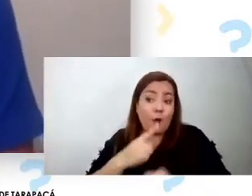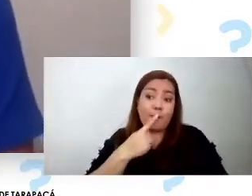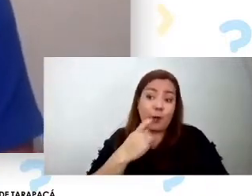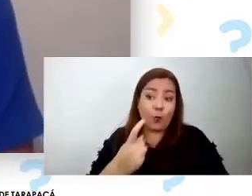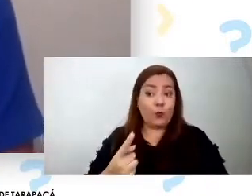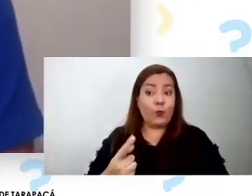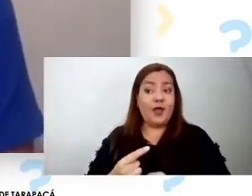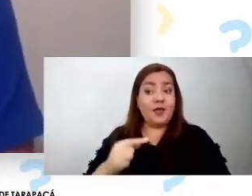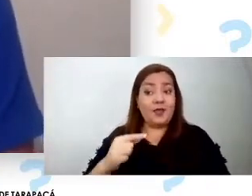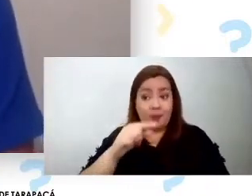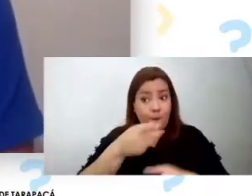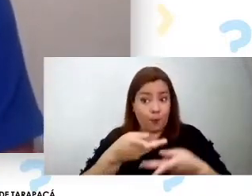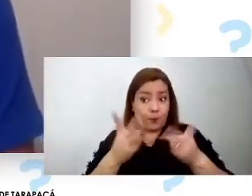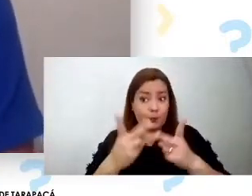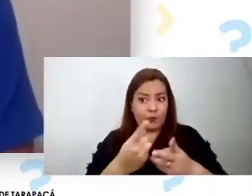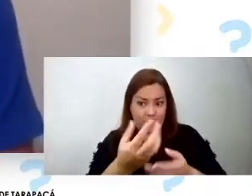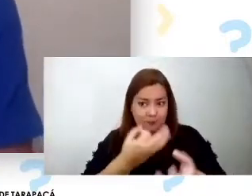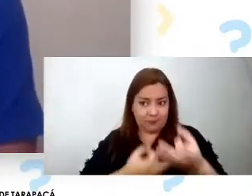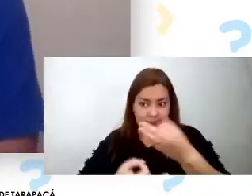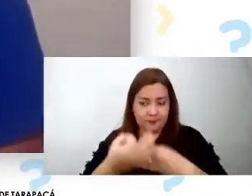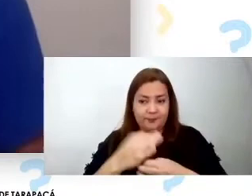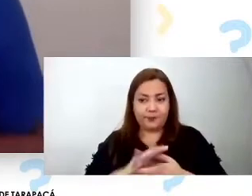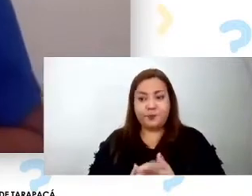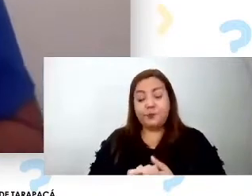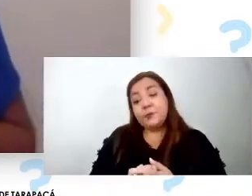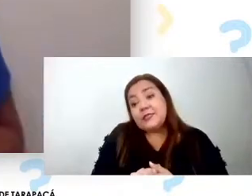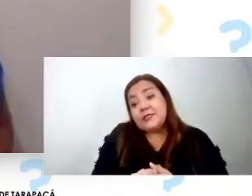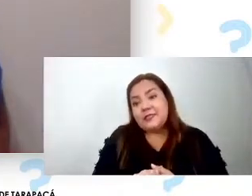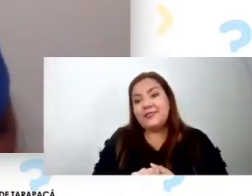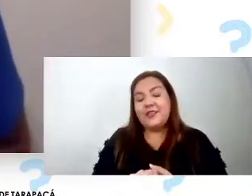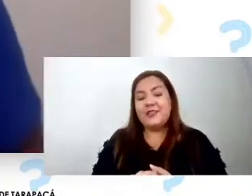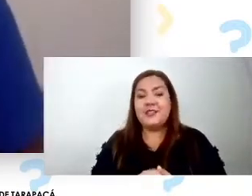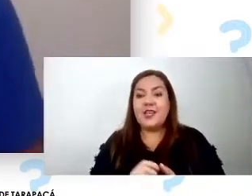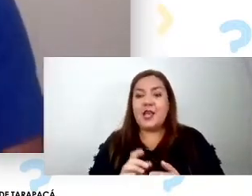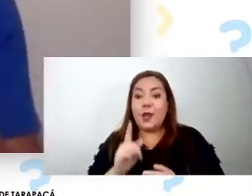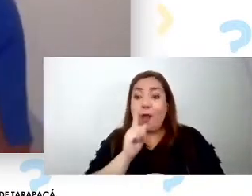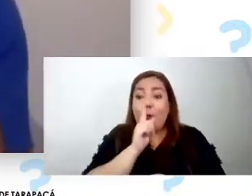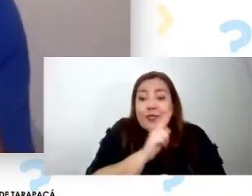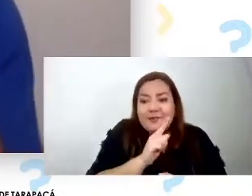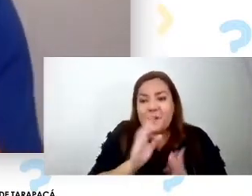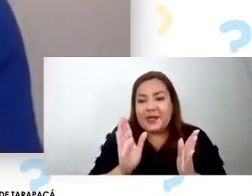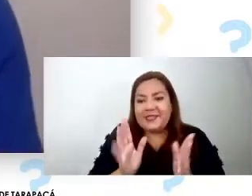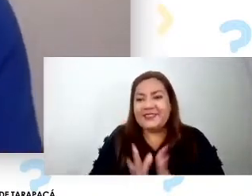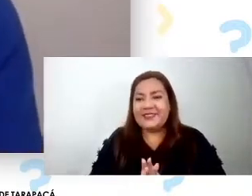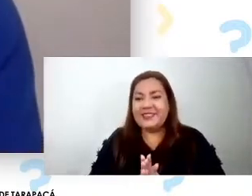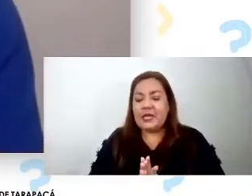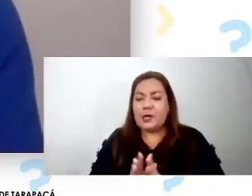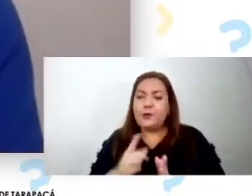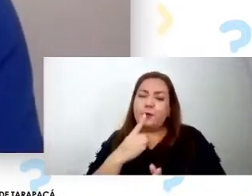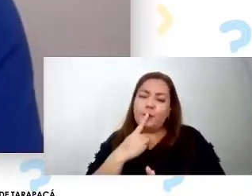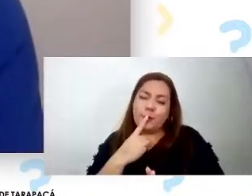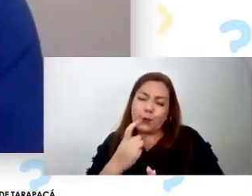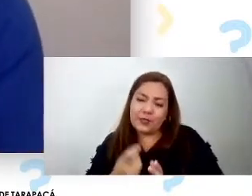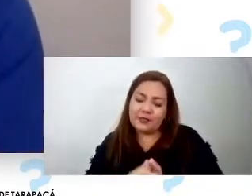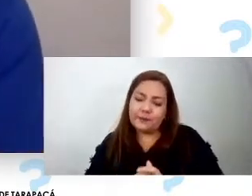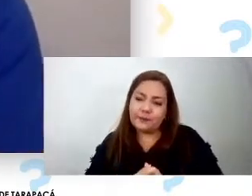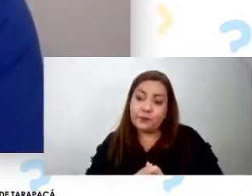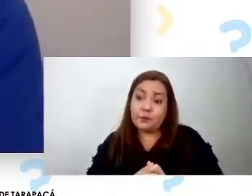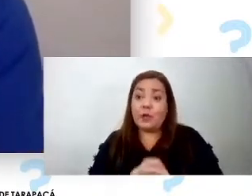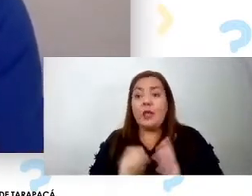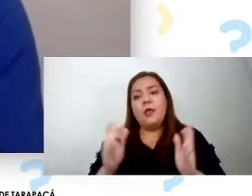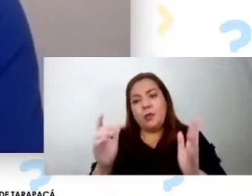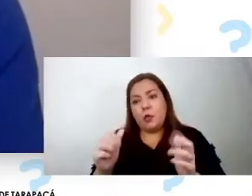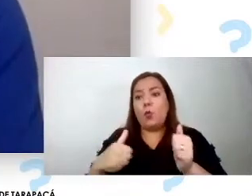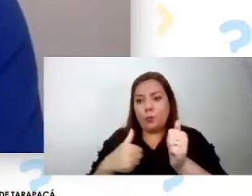resultaron del público. Bueno, si bien lo tomó en la última parte, nos preguntan, y